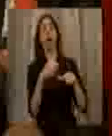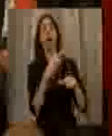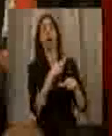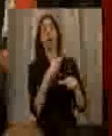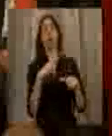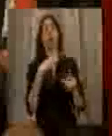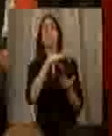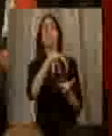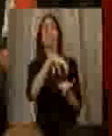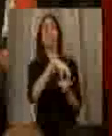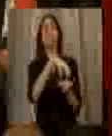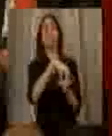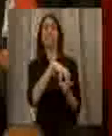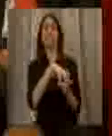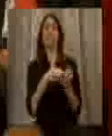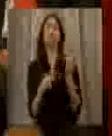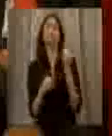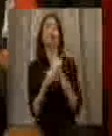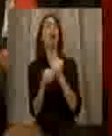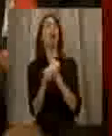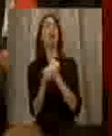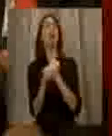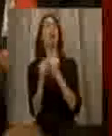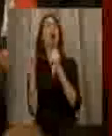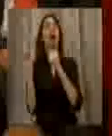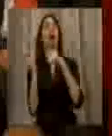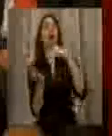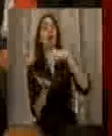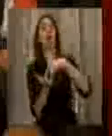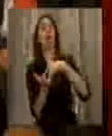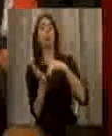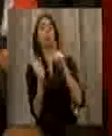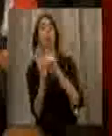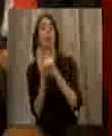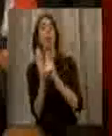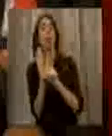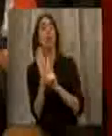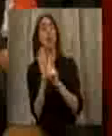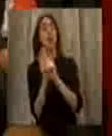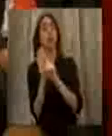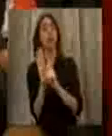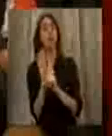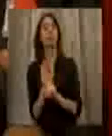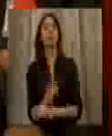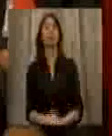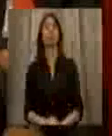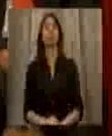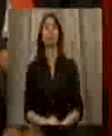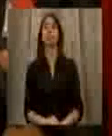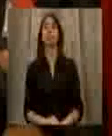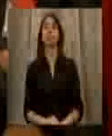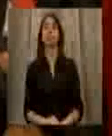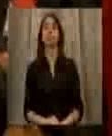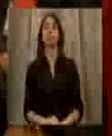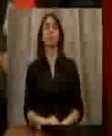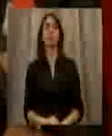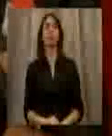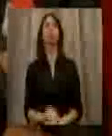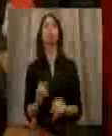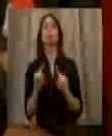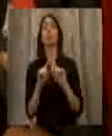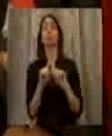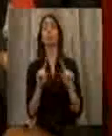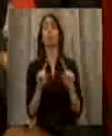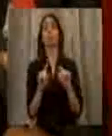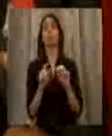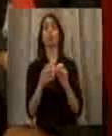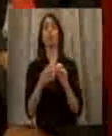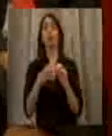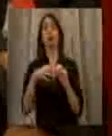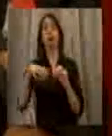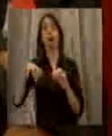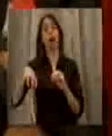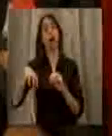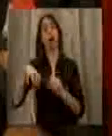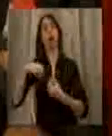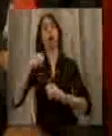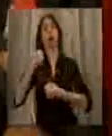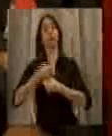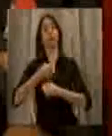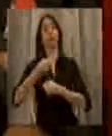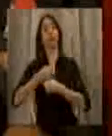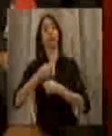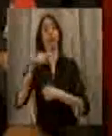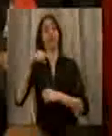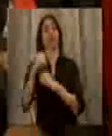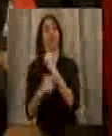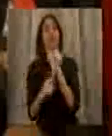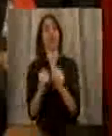para este trabajo legislativo en estas legislaciones. Otra área importante del trabajo de este